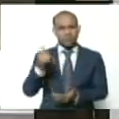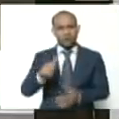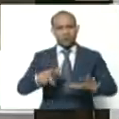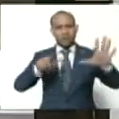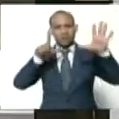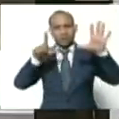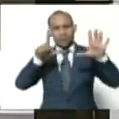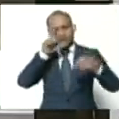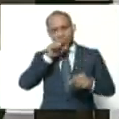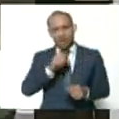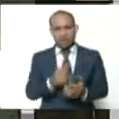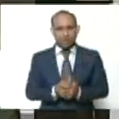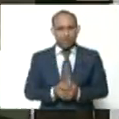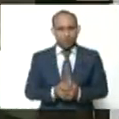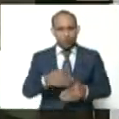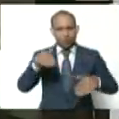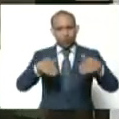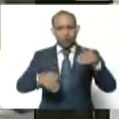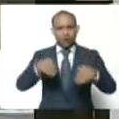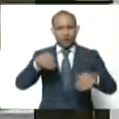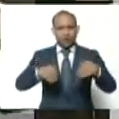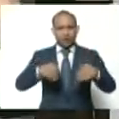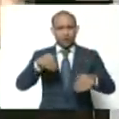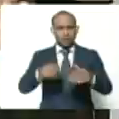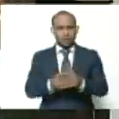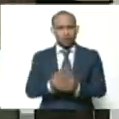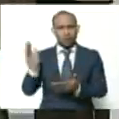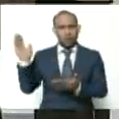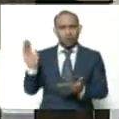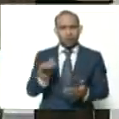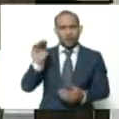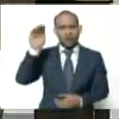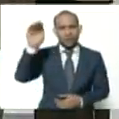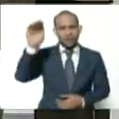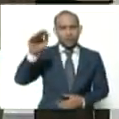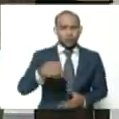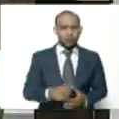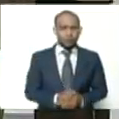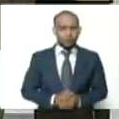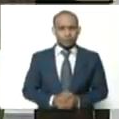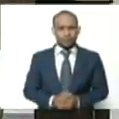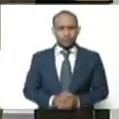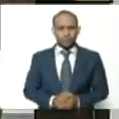de 7 años para las elecciones que vengan en el futuro.